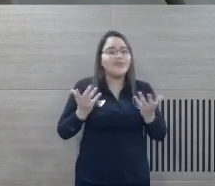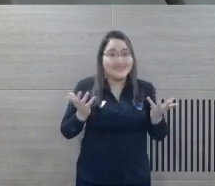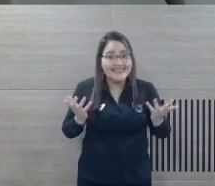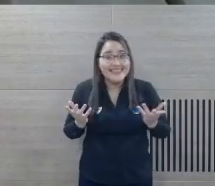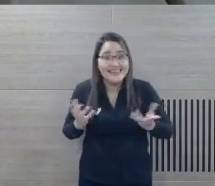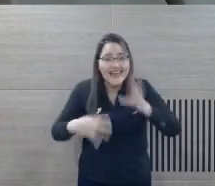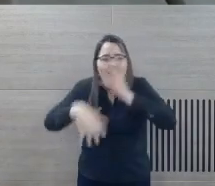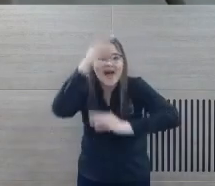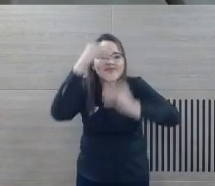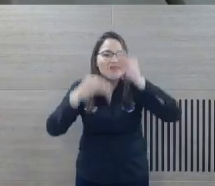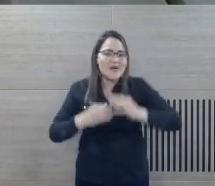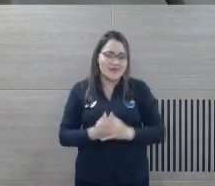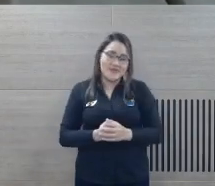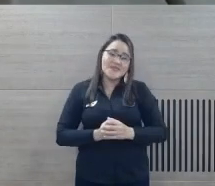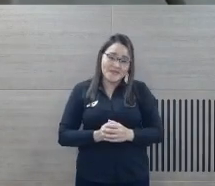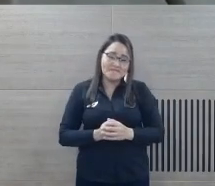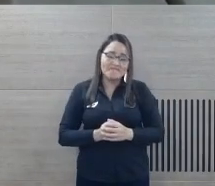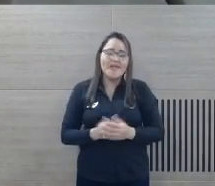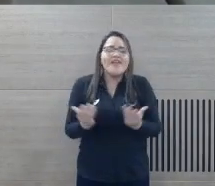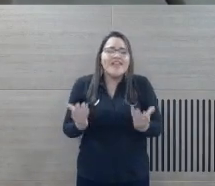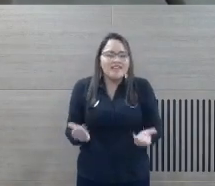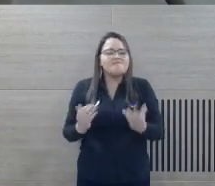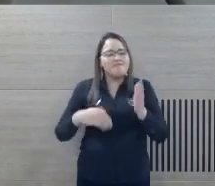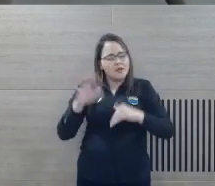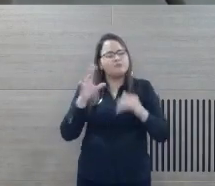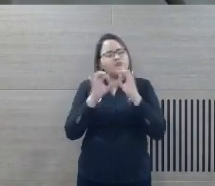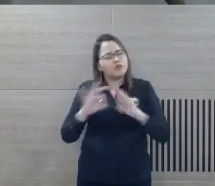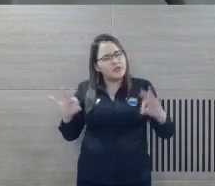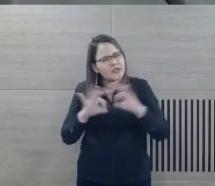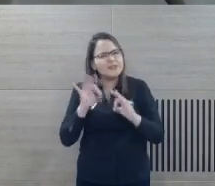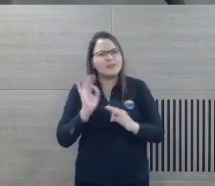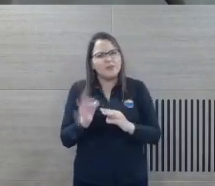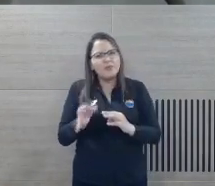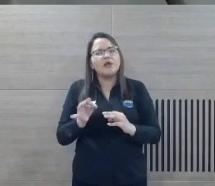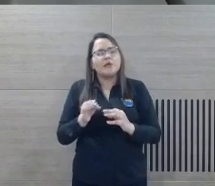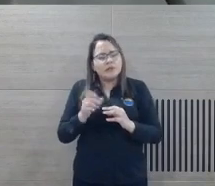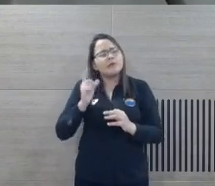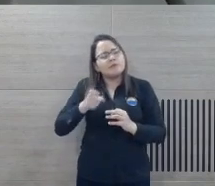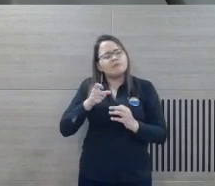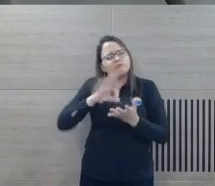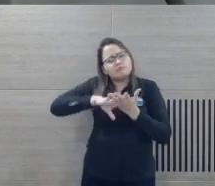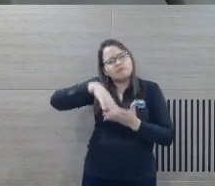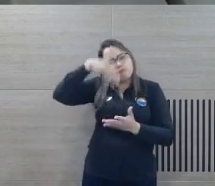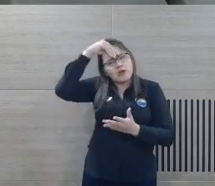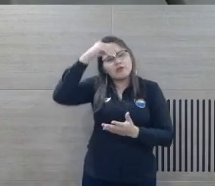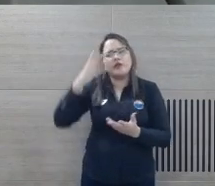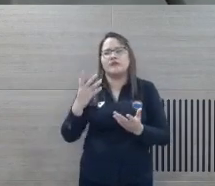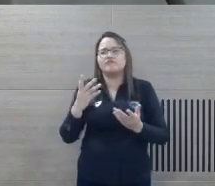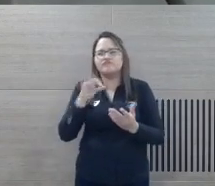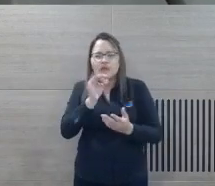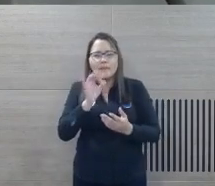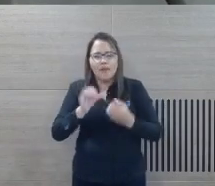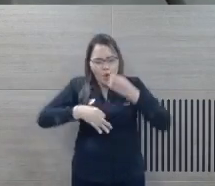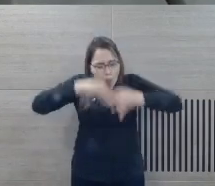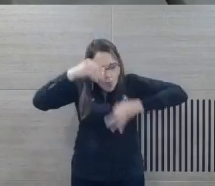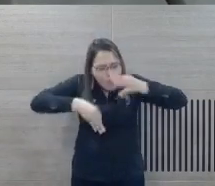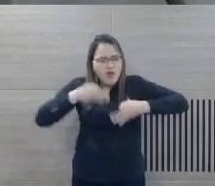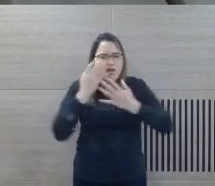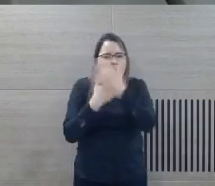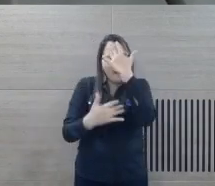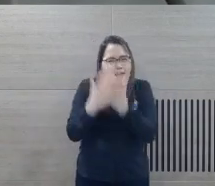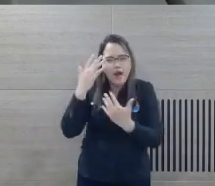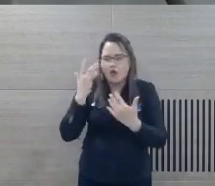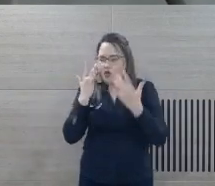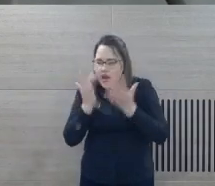siempre. El cuidado, la bioseguridad, porque va a ser constante y permanente. Por favor, valoren la vida de sus familiares y